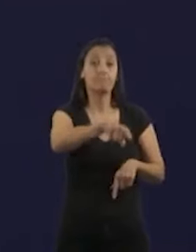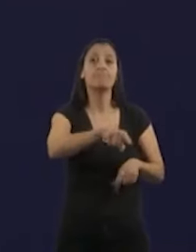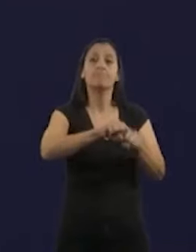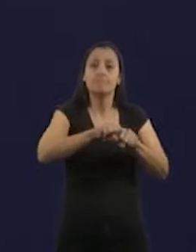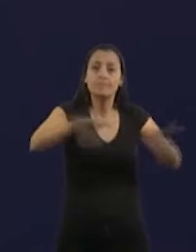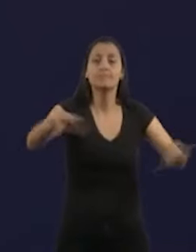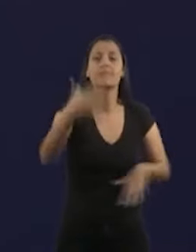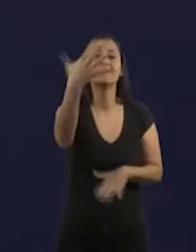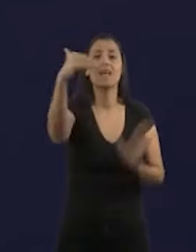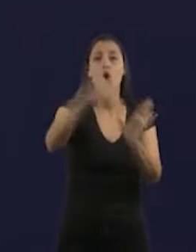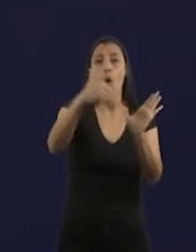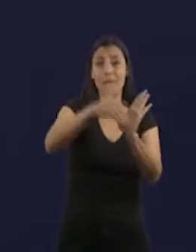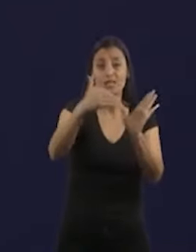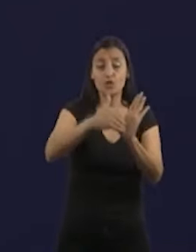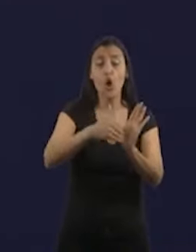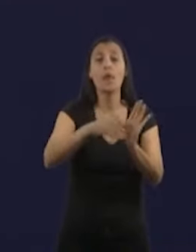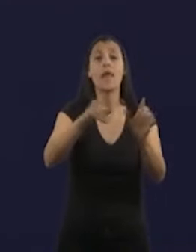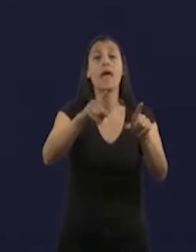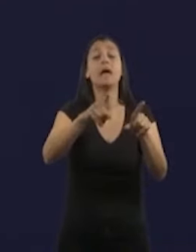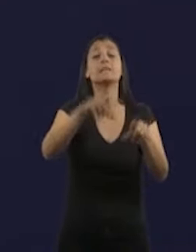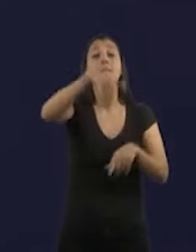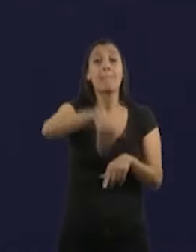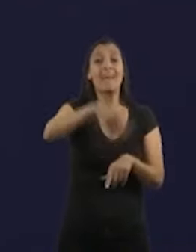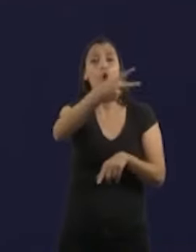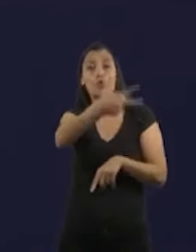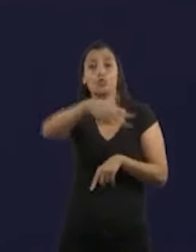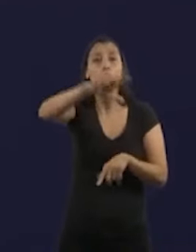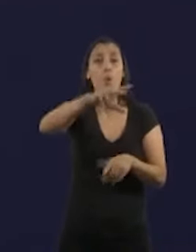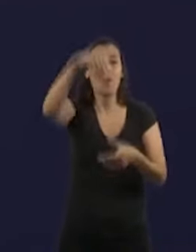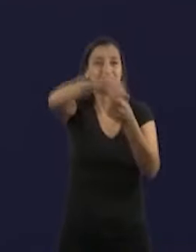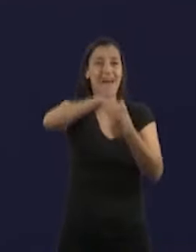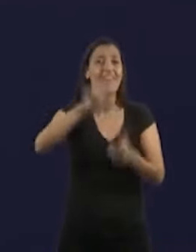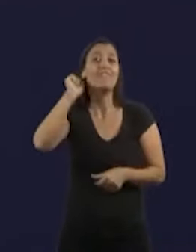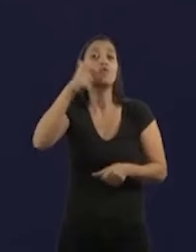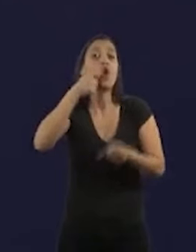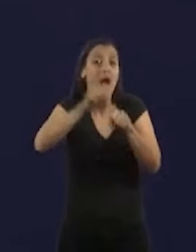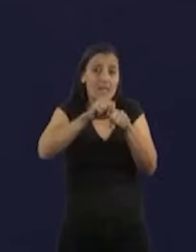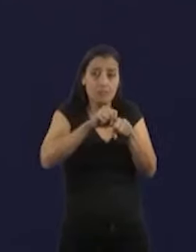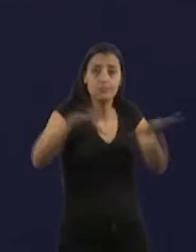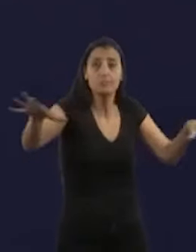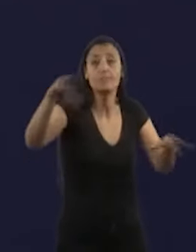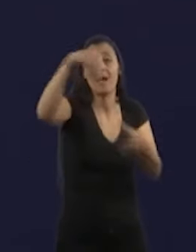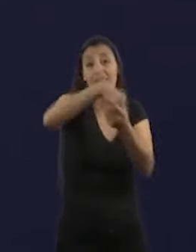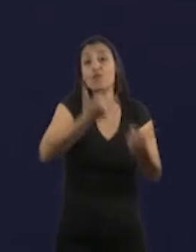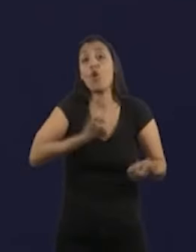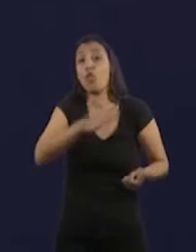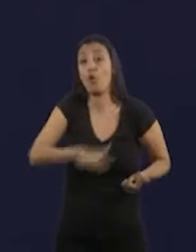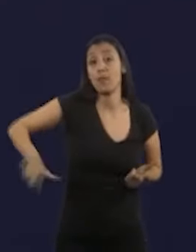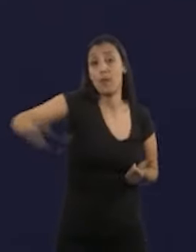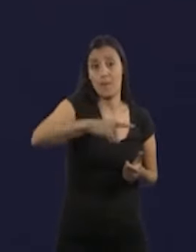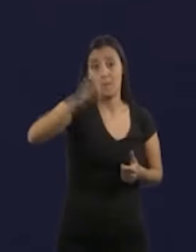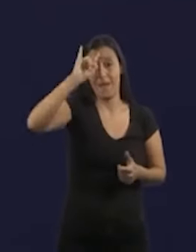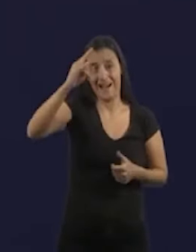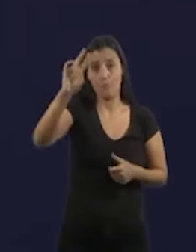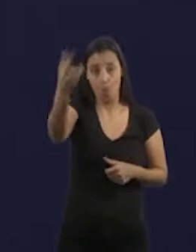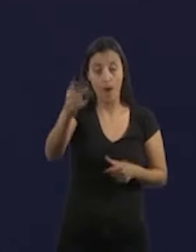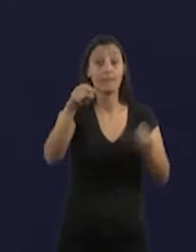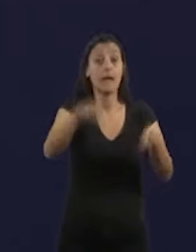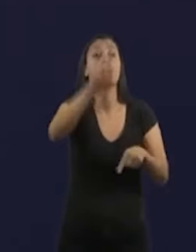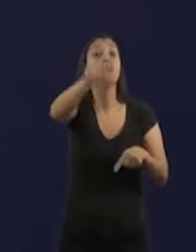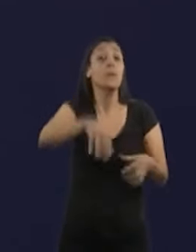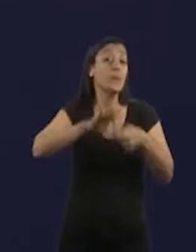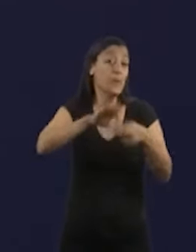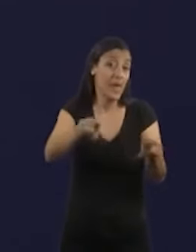5 millones de metros cúbicos adicionales en Vaca Muerta. La finalización de esta obra corresponde al